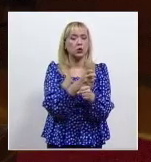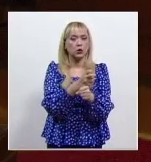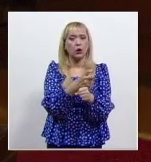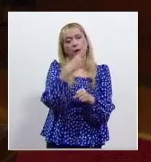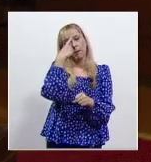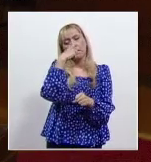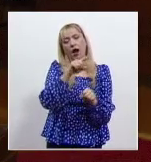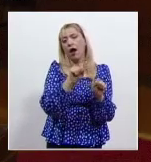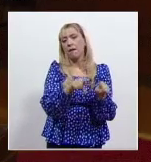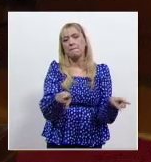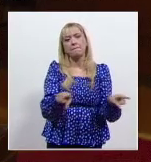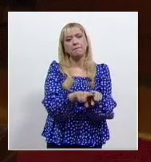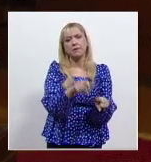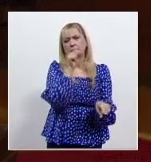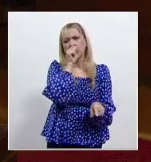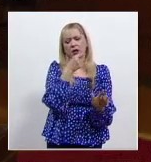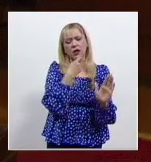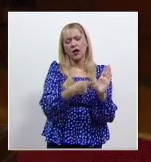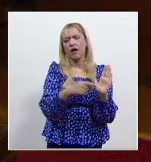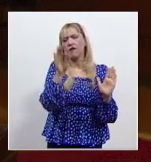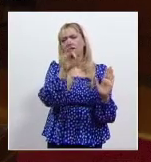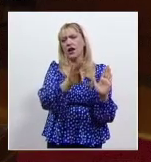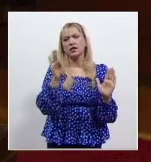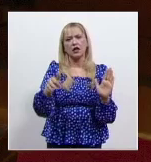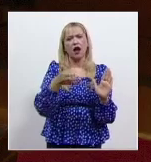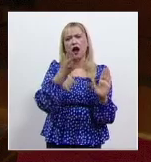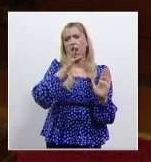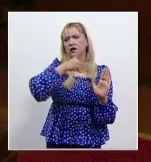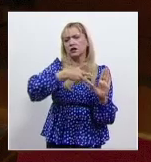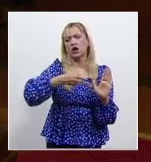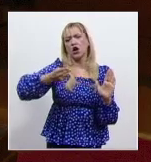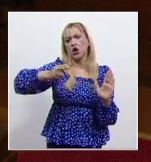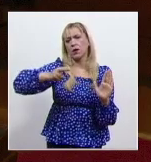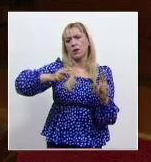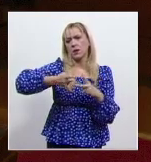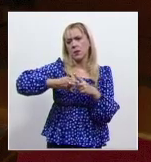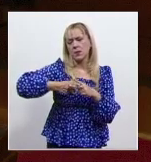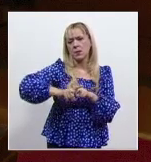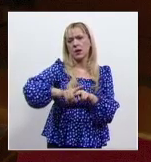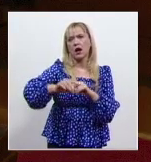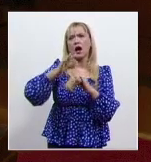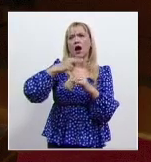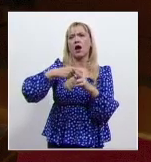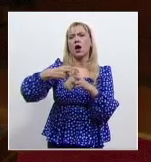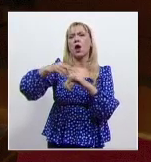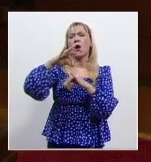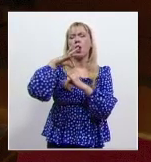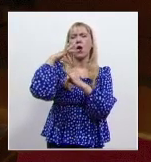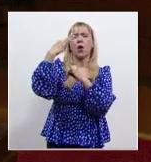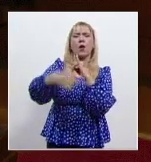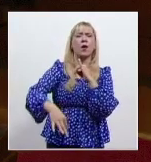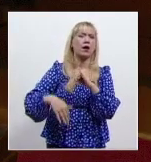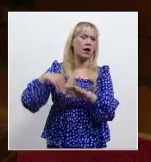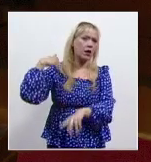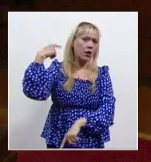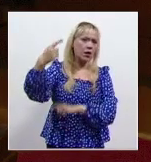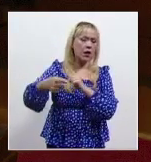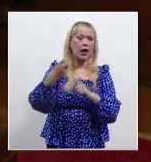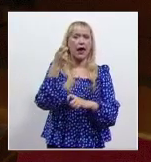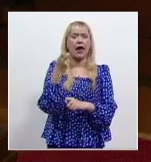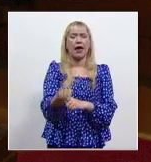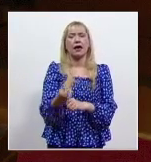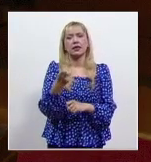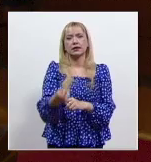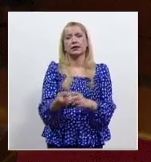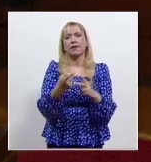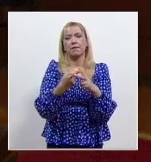de mantener la fecha para el inicio del proceso electoral 2023-2024 hasta